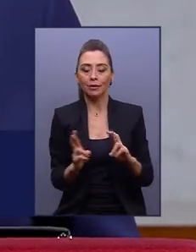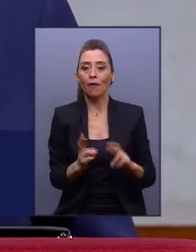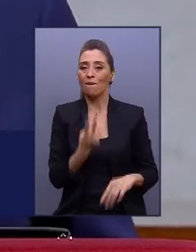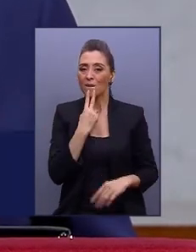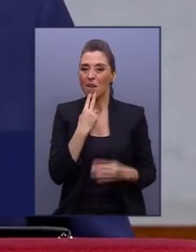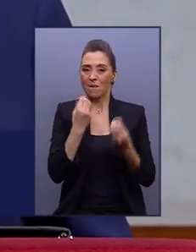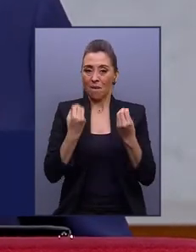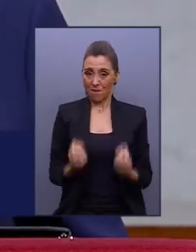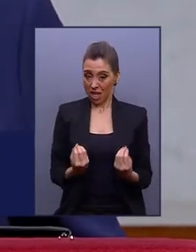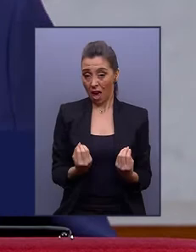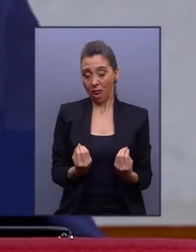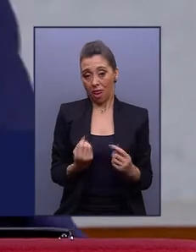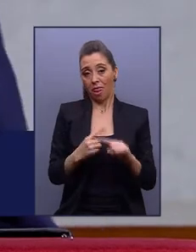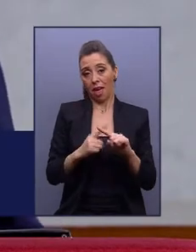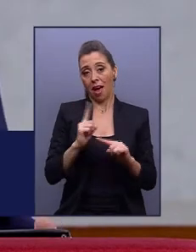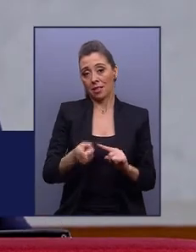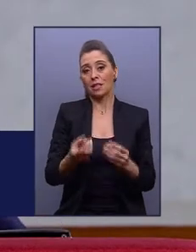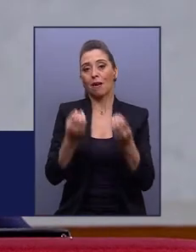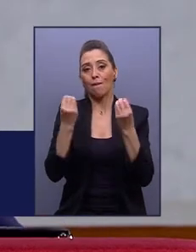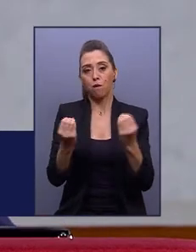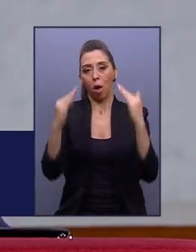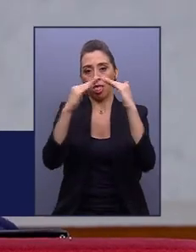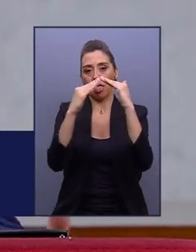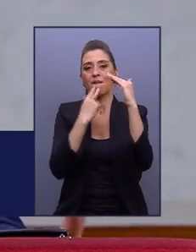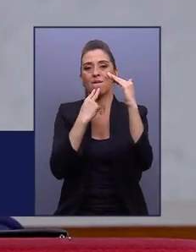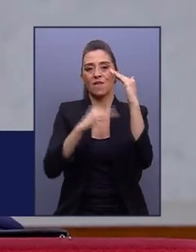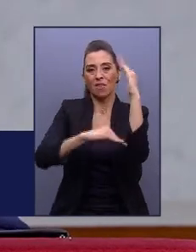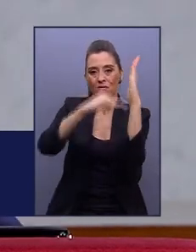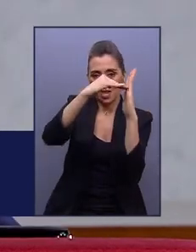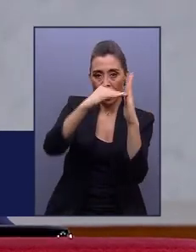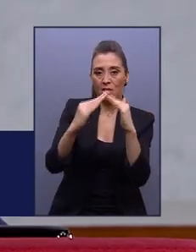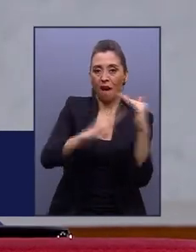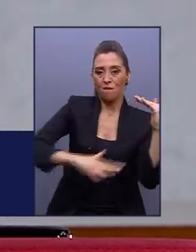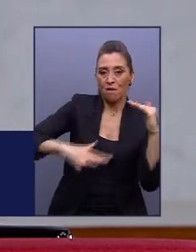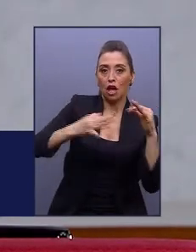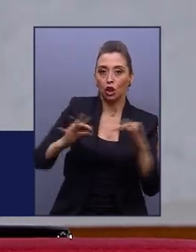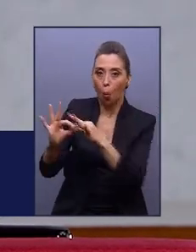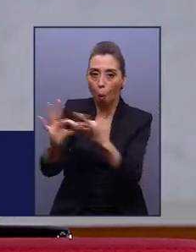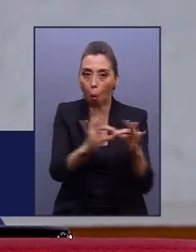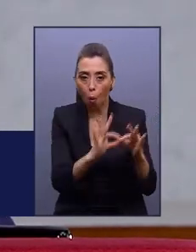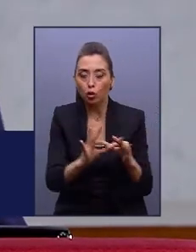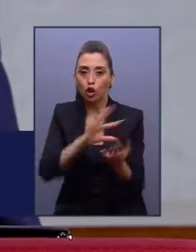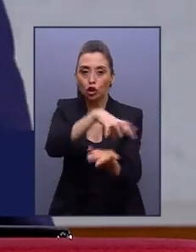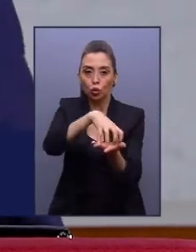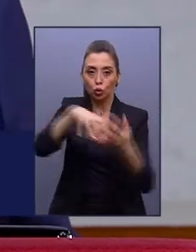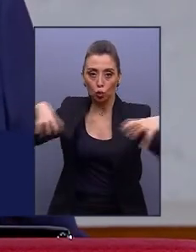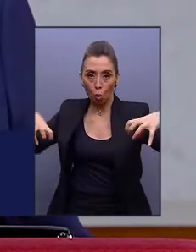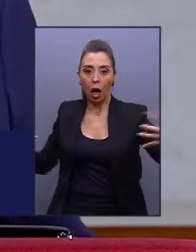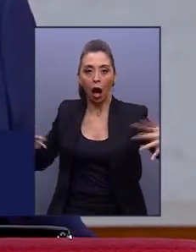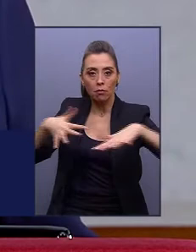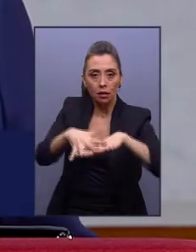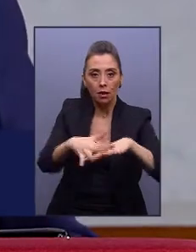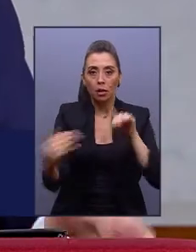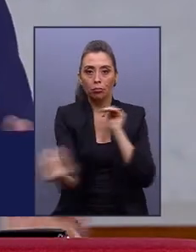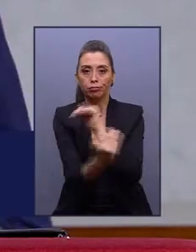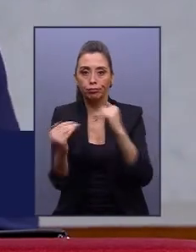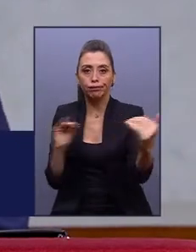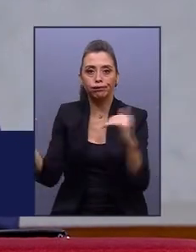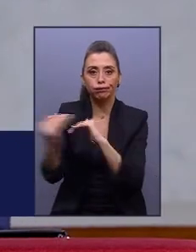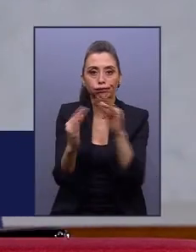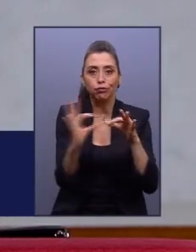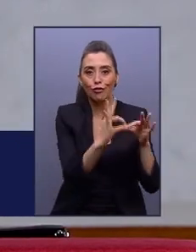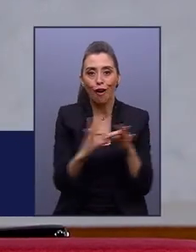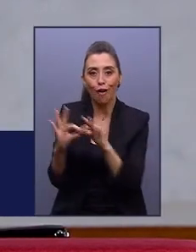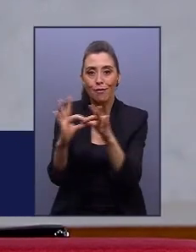Vivir bien exige una buena vivienda, barrios seguros y unidos, ciudades integradas, conectividad y un medio